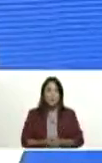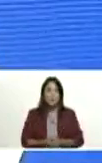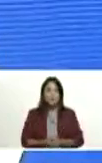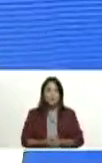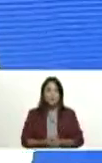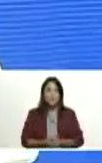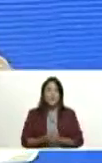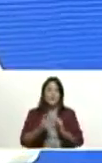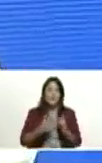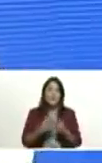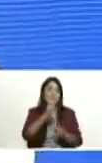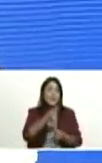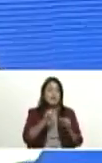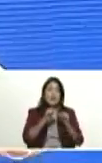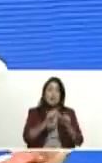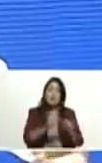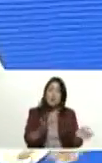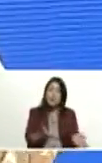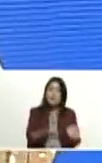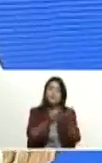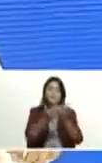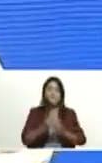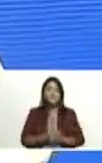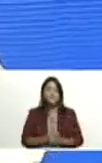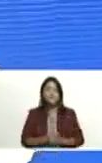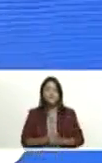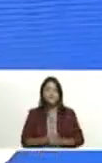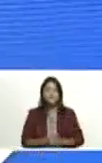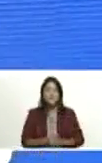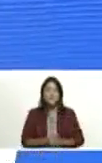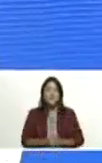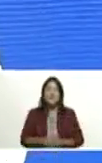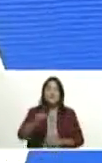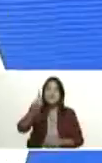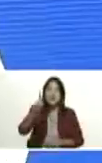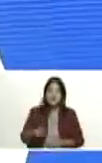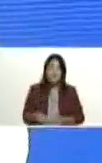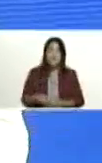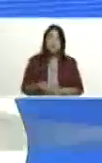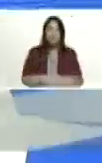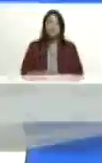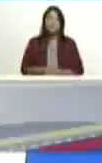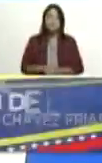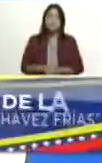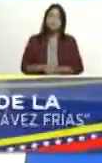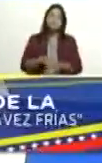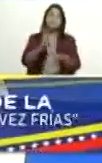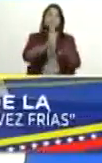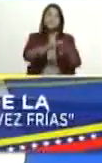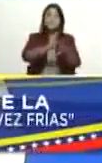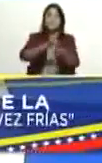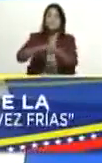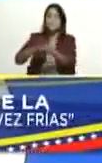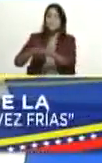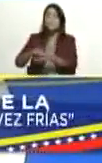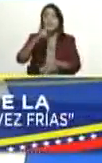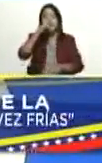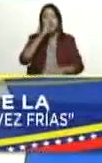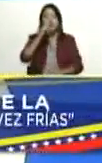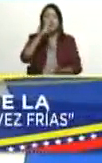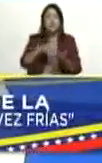Y así debe continuar. Además, quiero anunciar que para el año